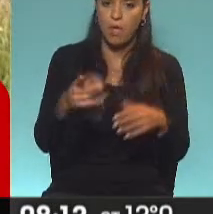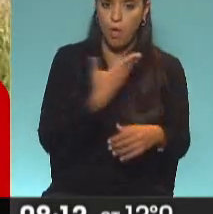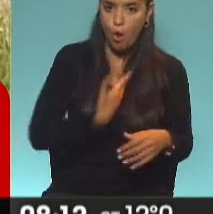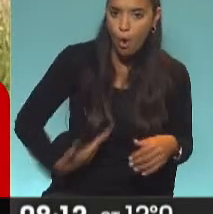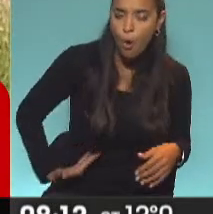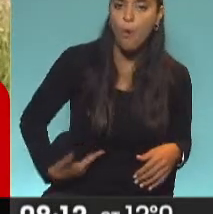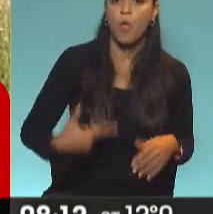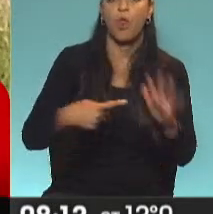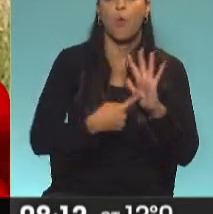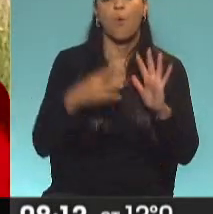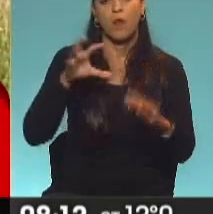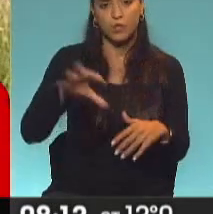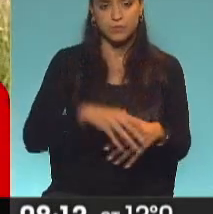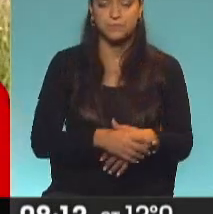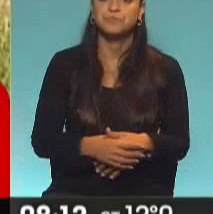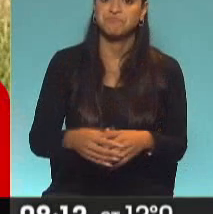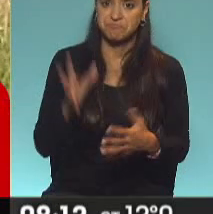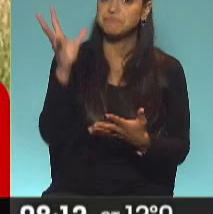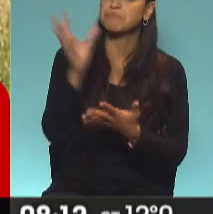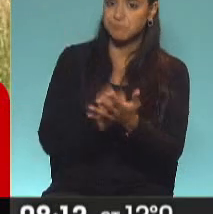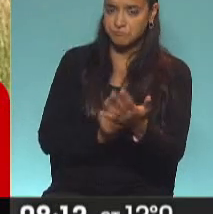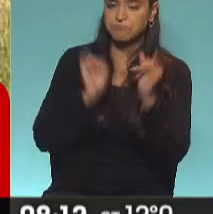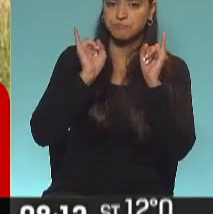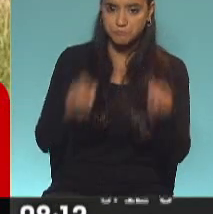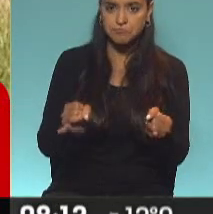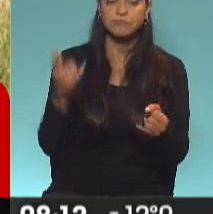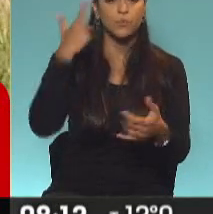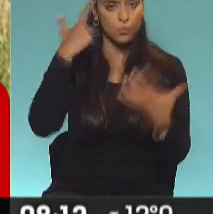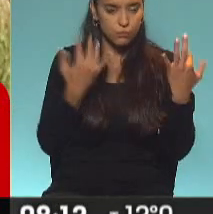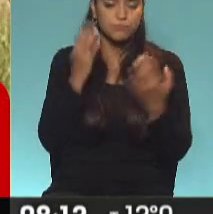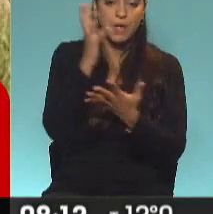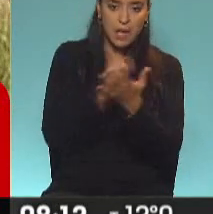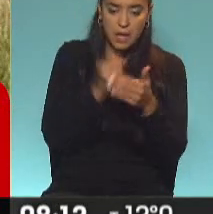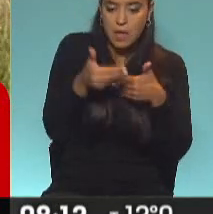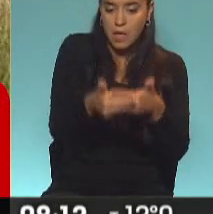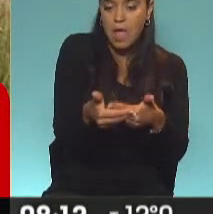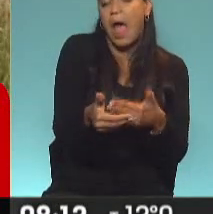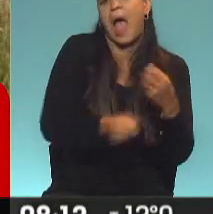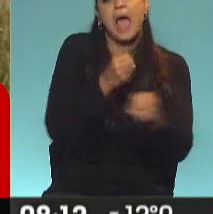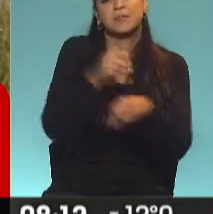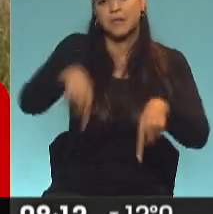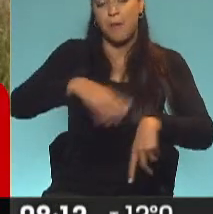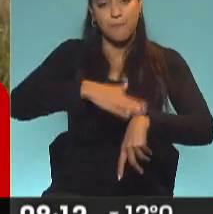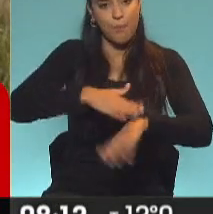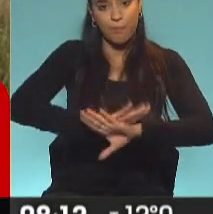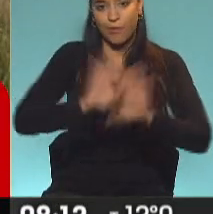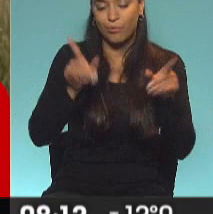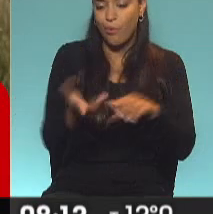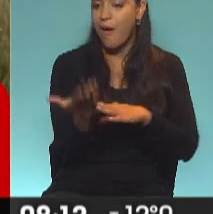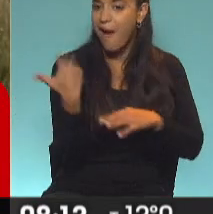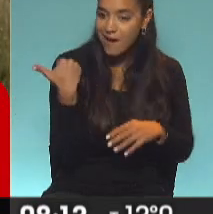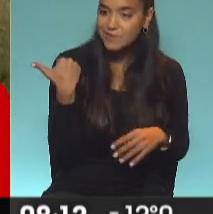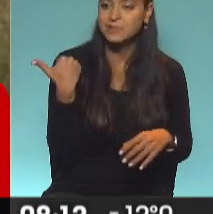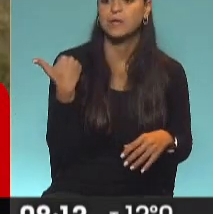gobierno bonaerense que fueron aceptados por la justicia hasta que se llegó a este punto, al día de ayer, donde